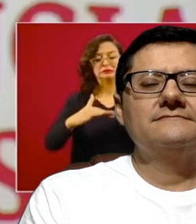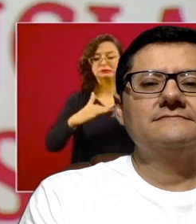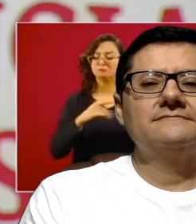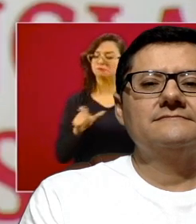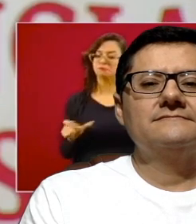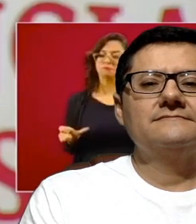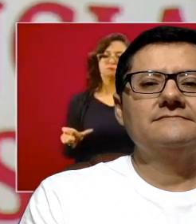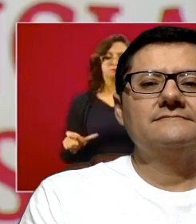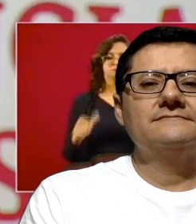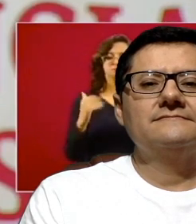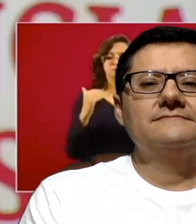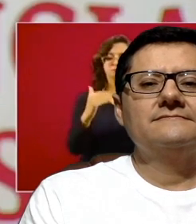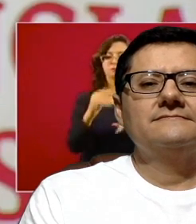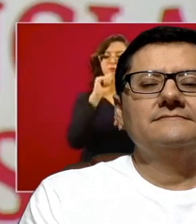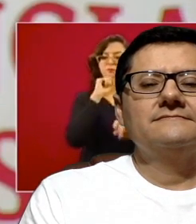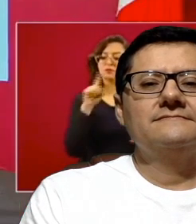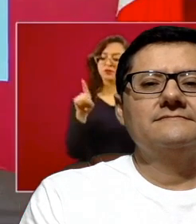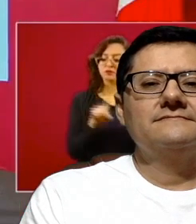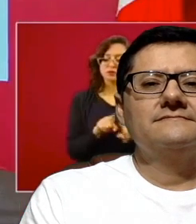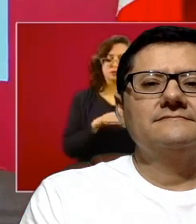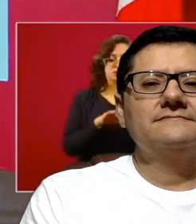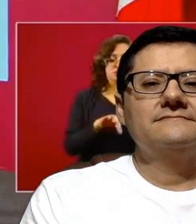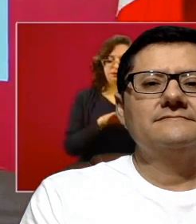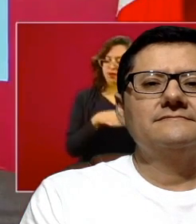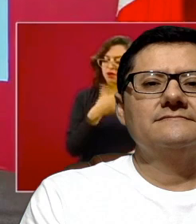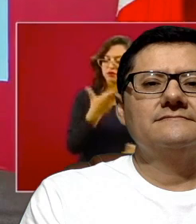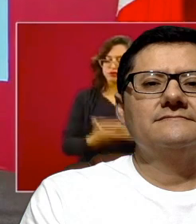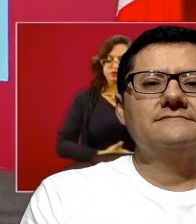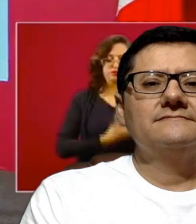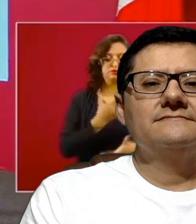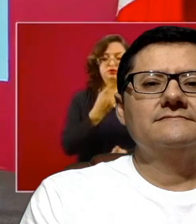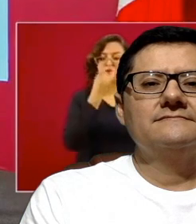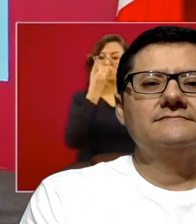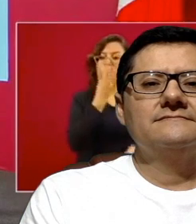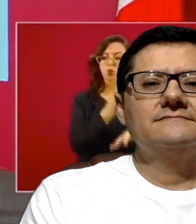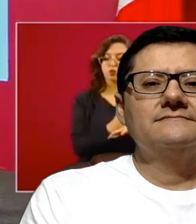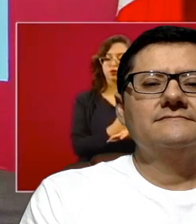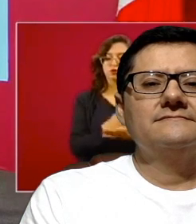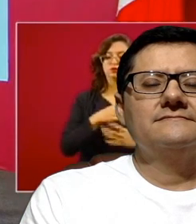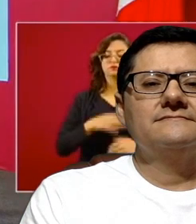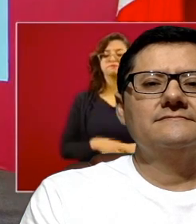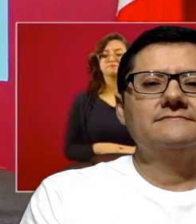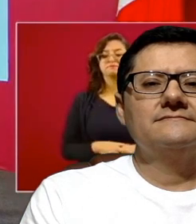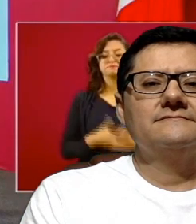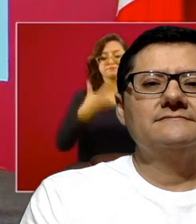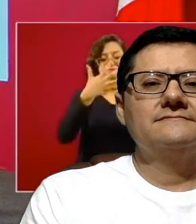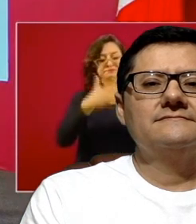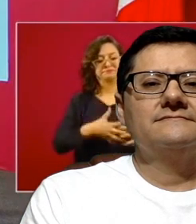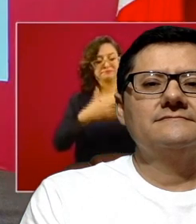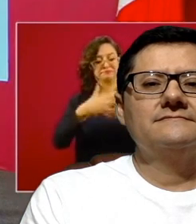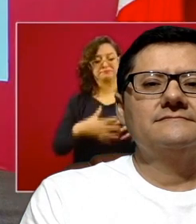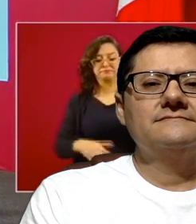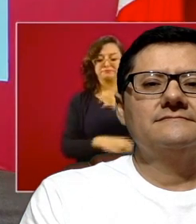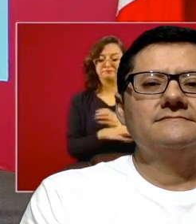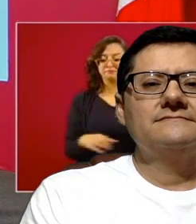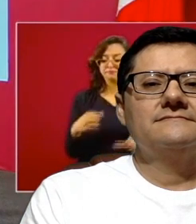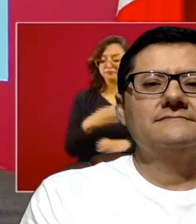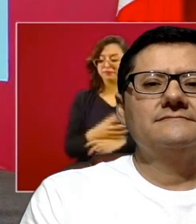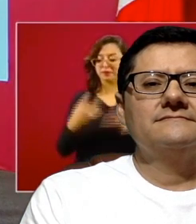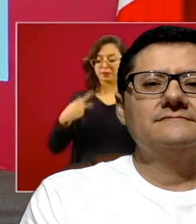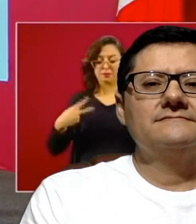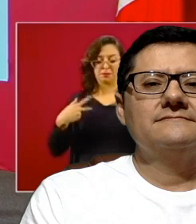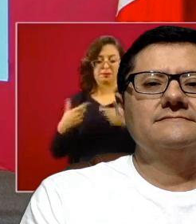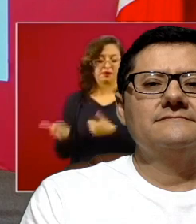han garantizado el tránsito de bienes y servicios esenciales, la continuidad de nuestras cadenas de suministro y el desplazamiento de